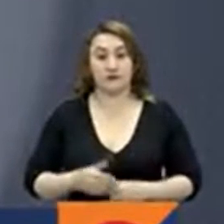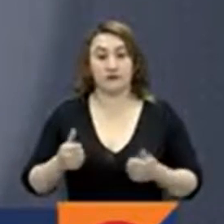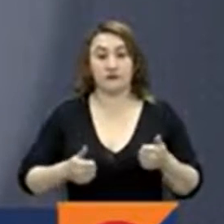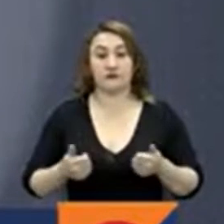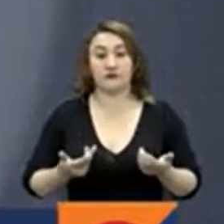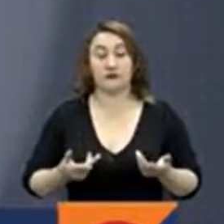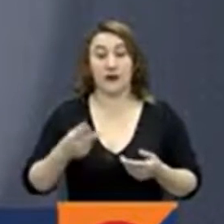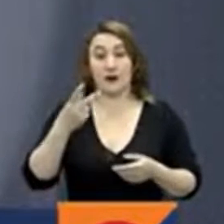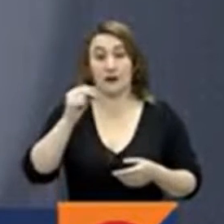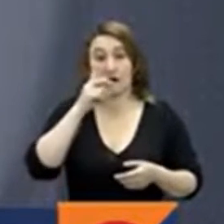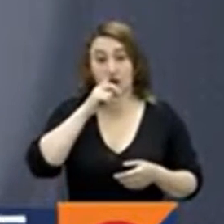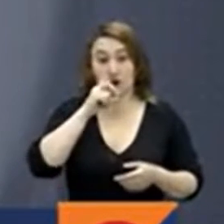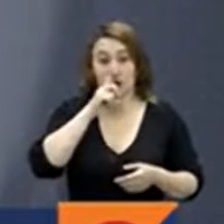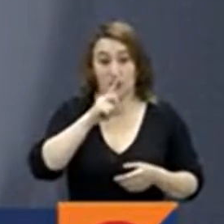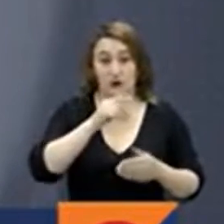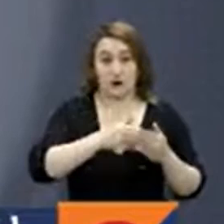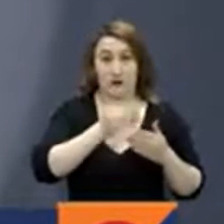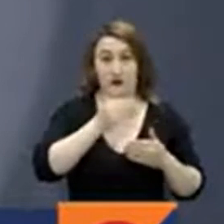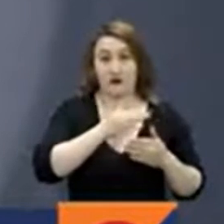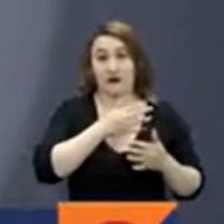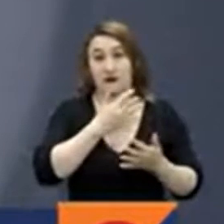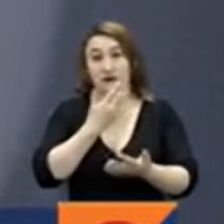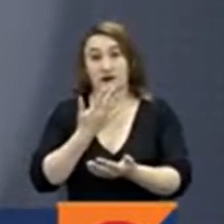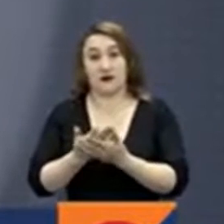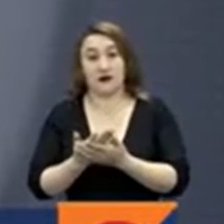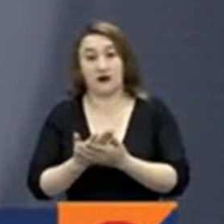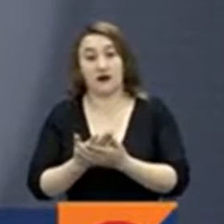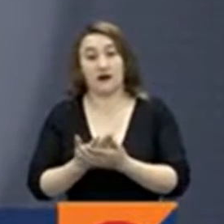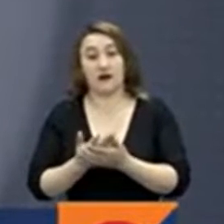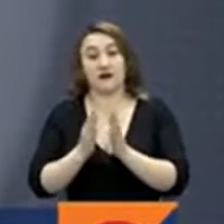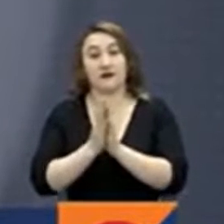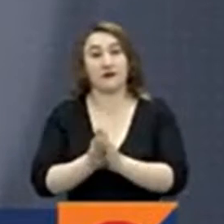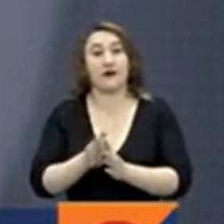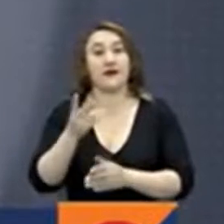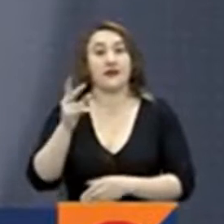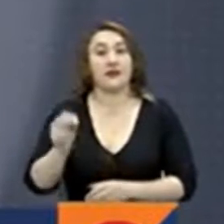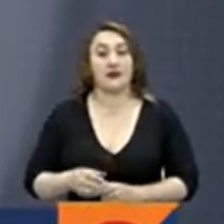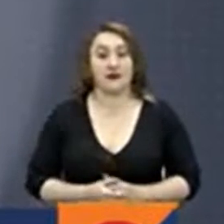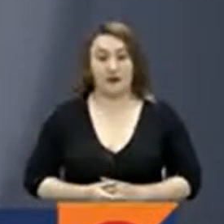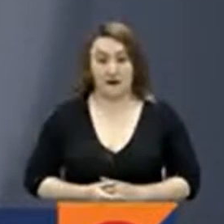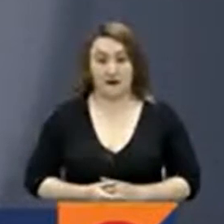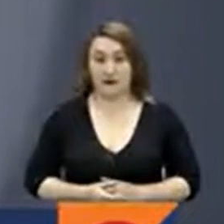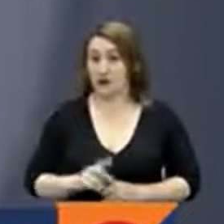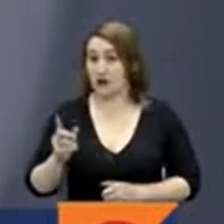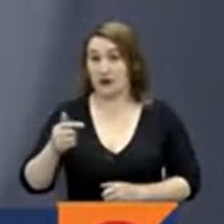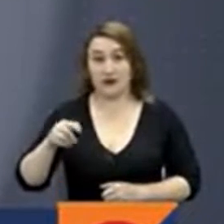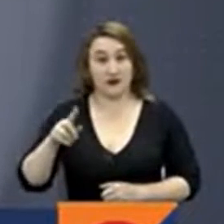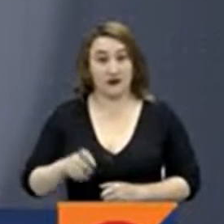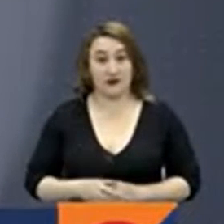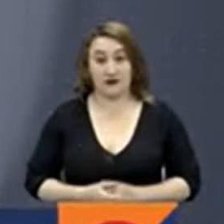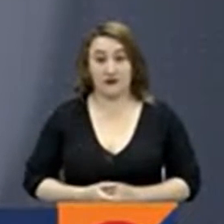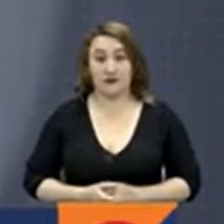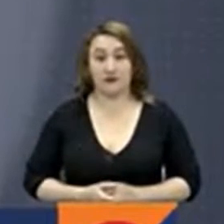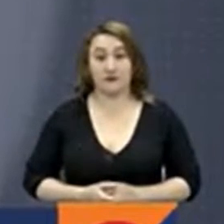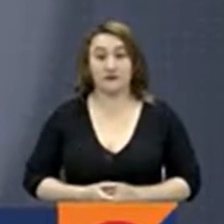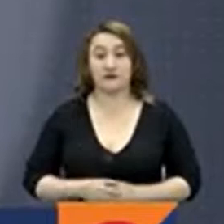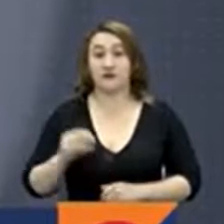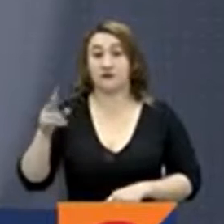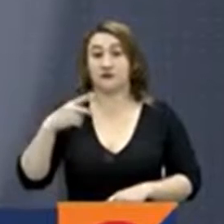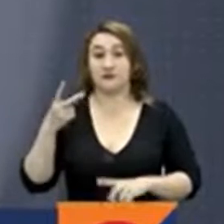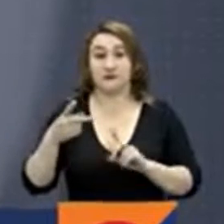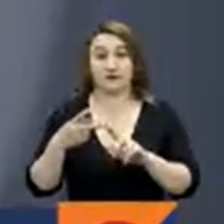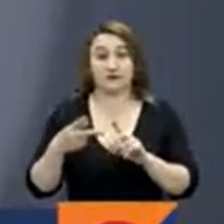20 de julio y terminará el 20 de diciembre, ya no el 16. Y el